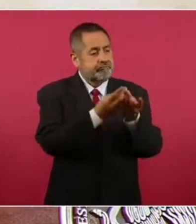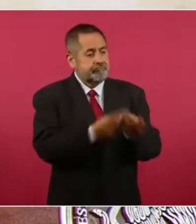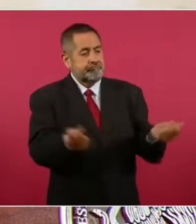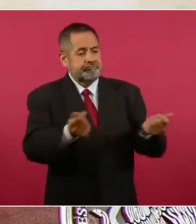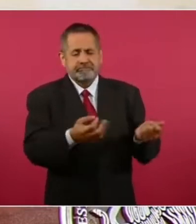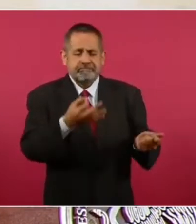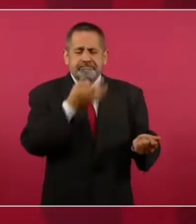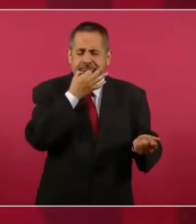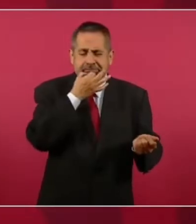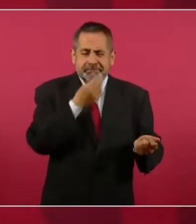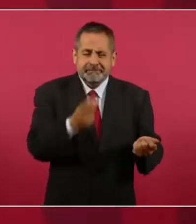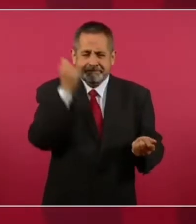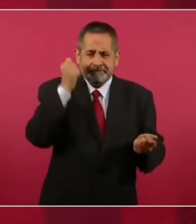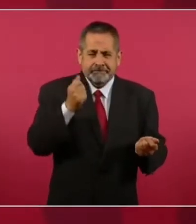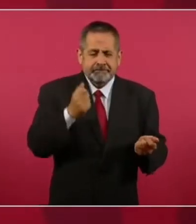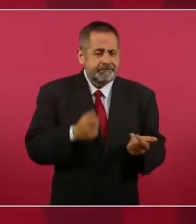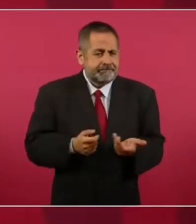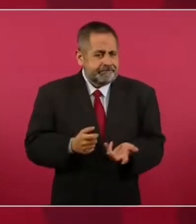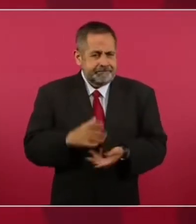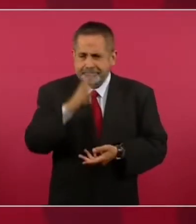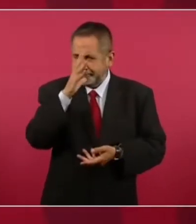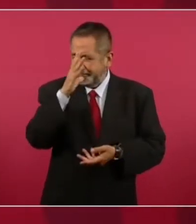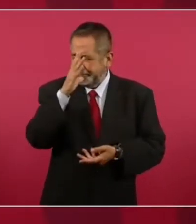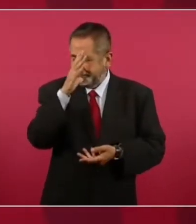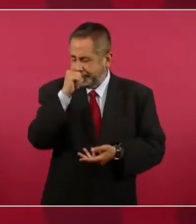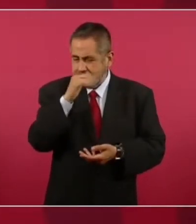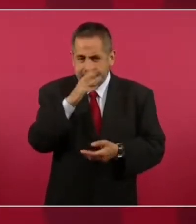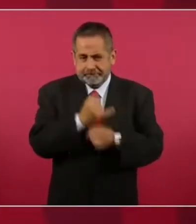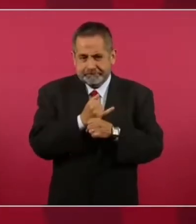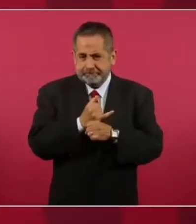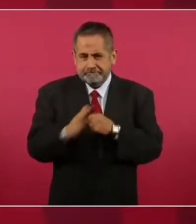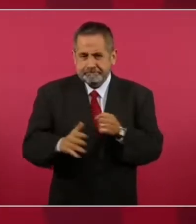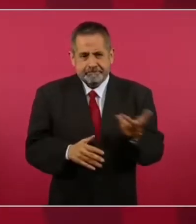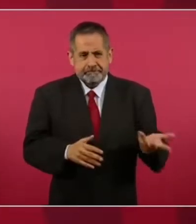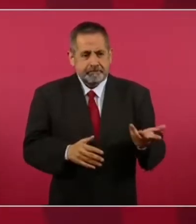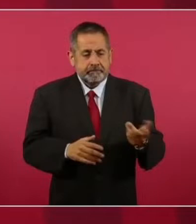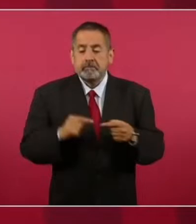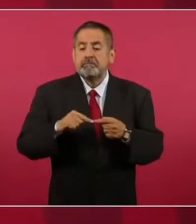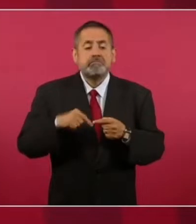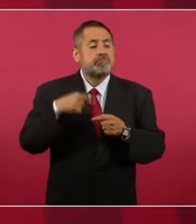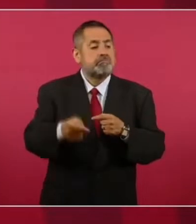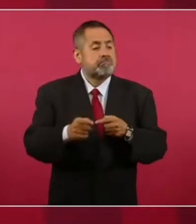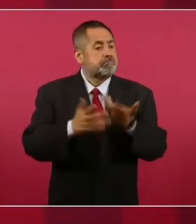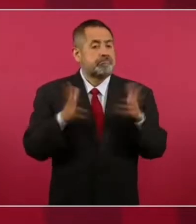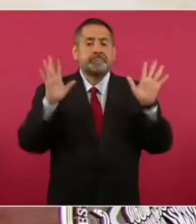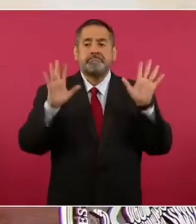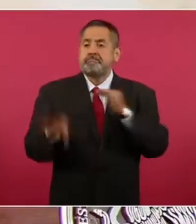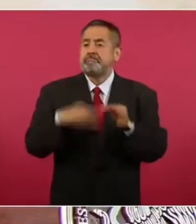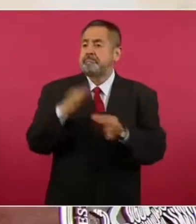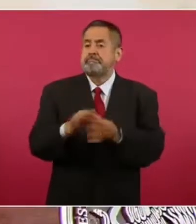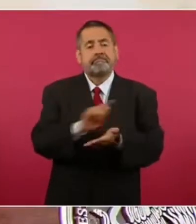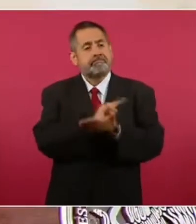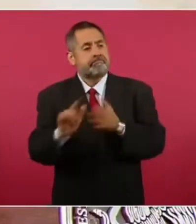de raíz de la noche a la mañana, de un día para otro,